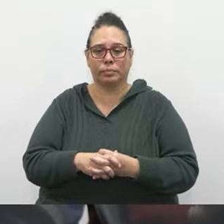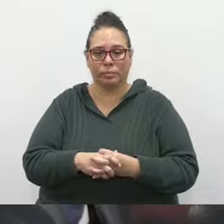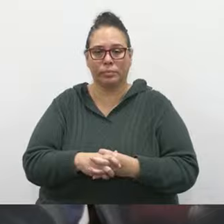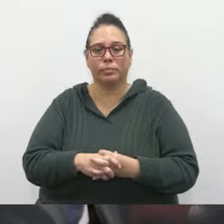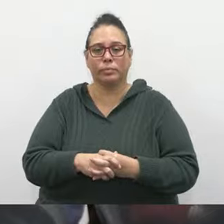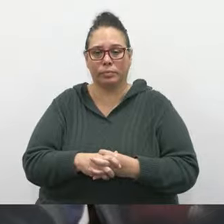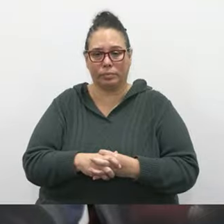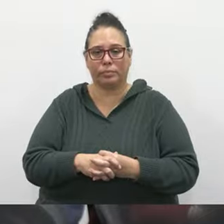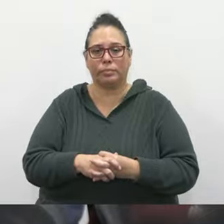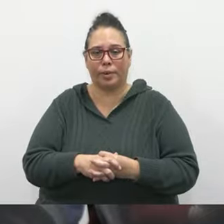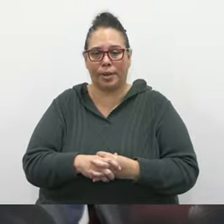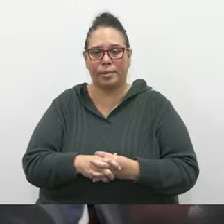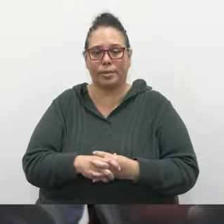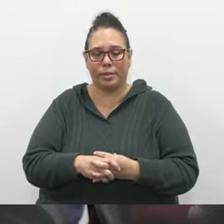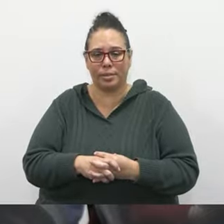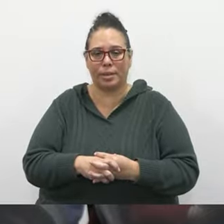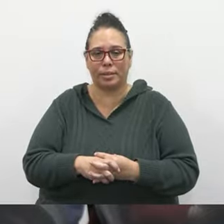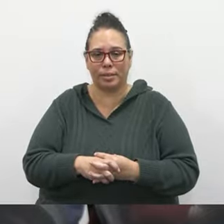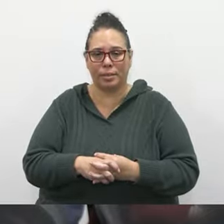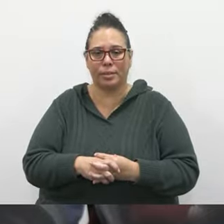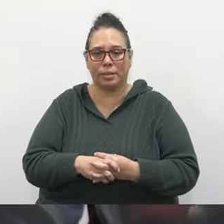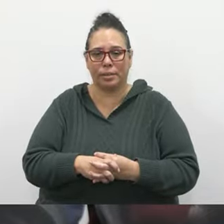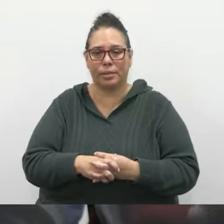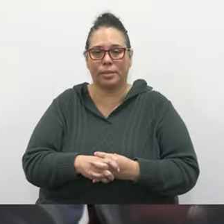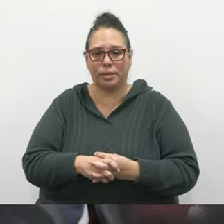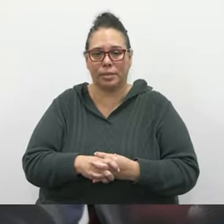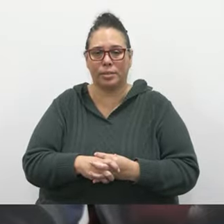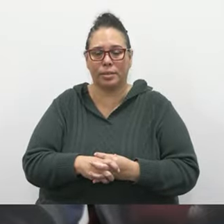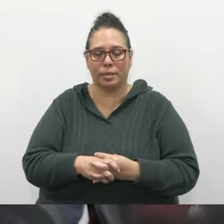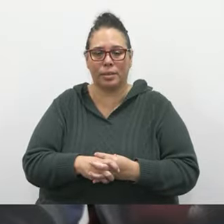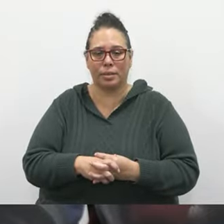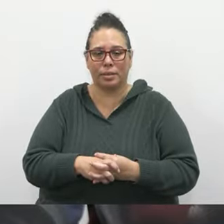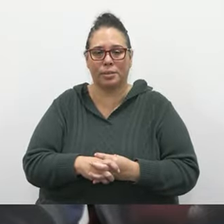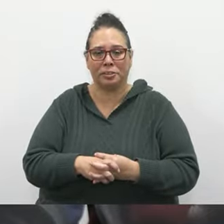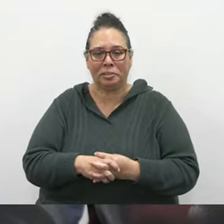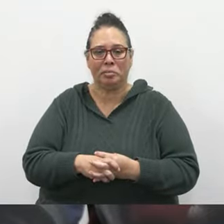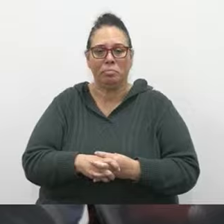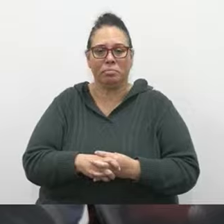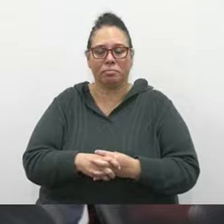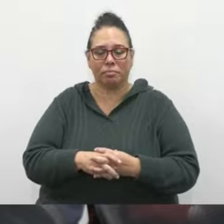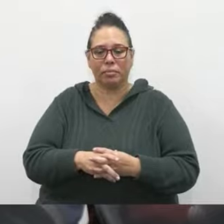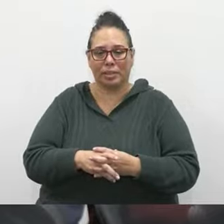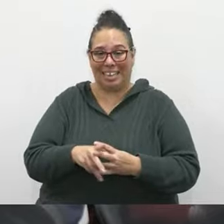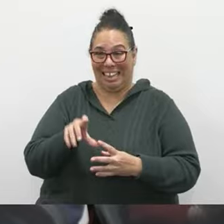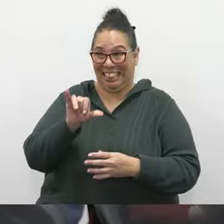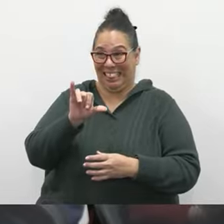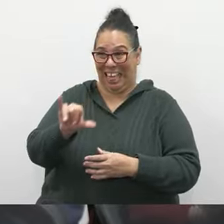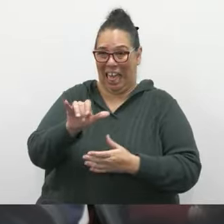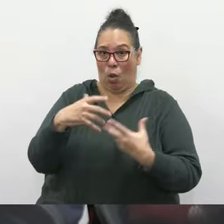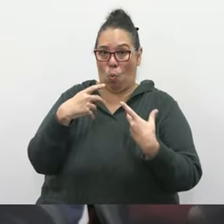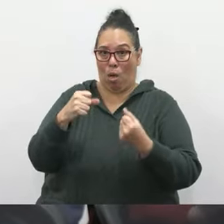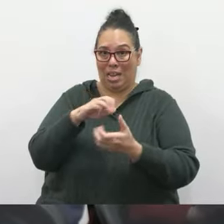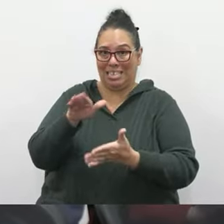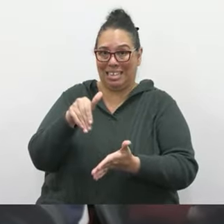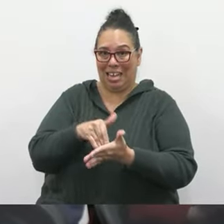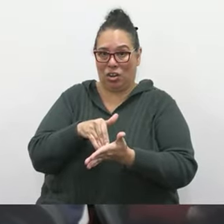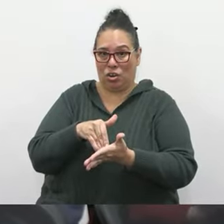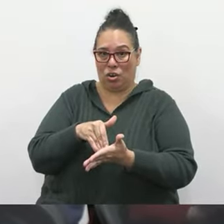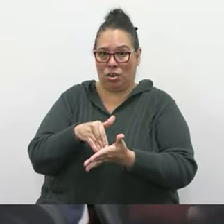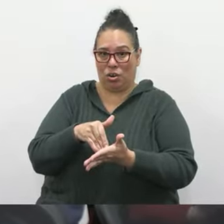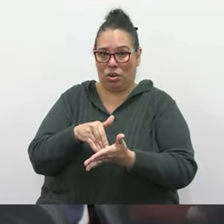y les ayudan a calmarse para regresar a sus clases. And to have that center at school,